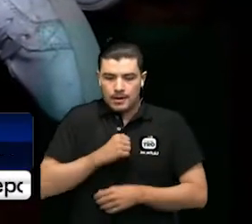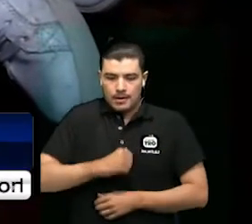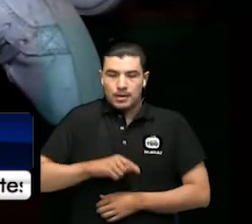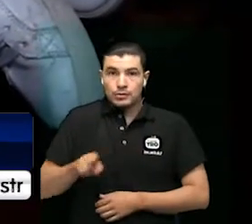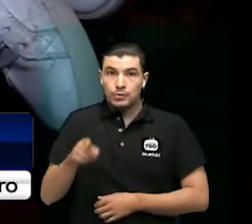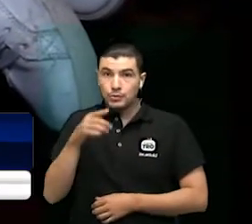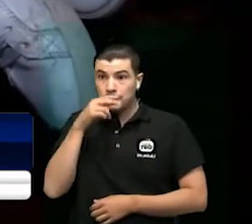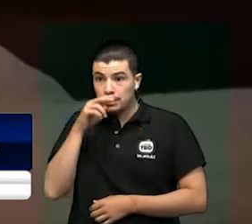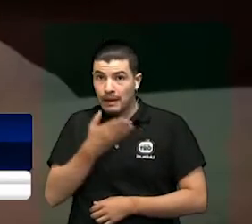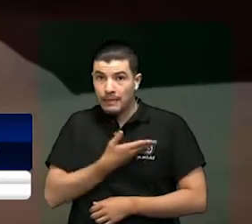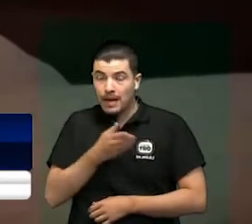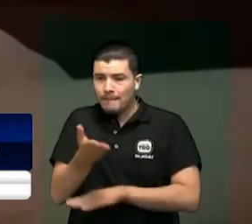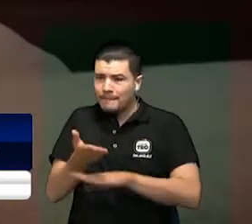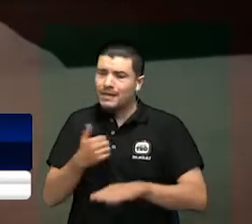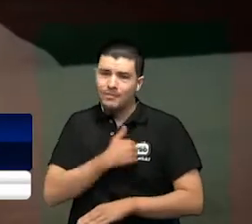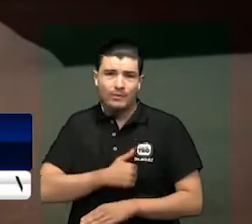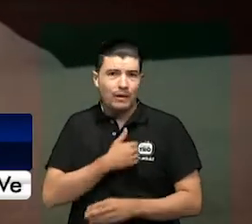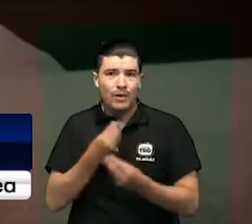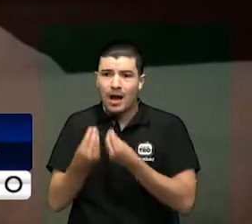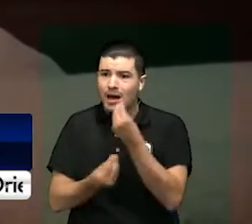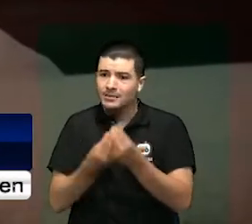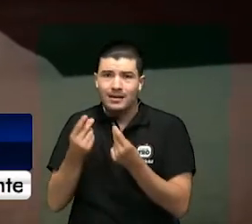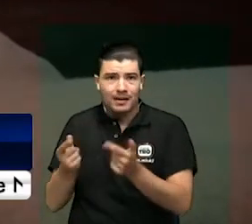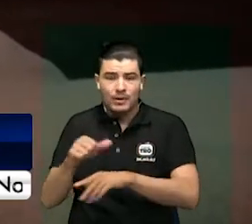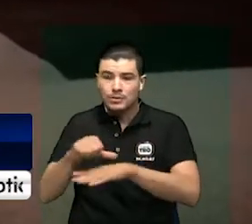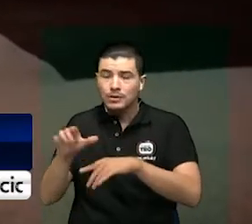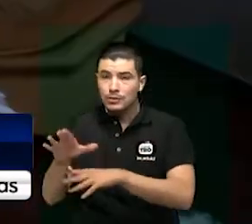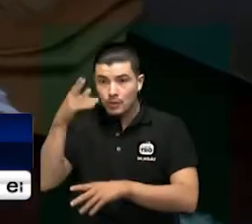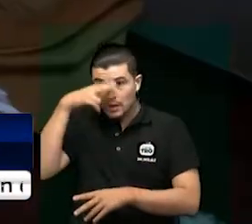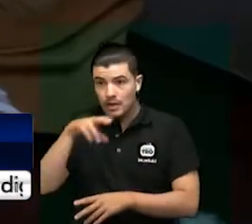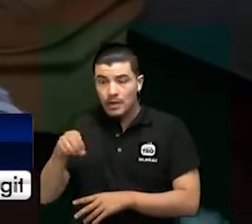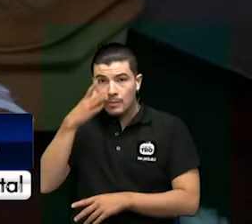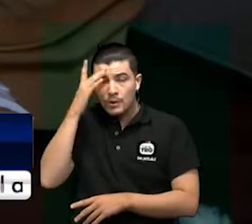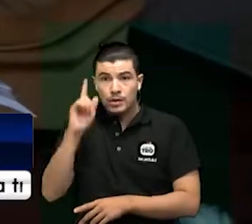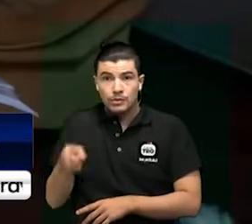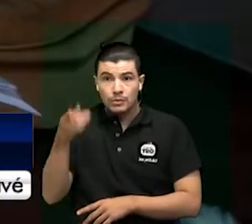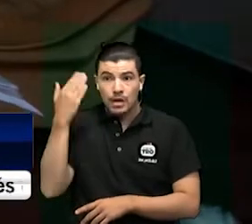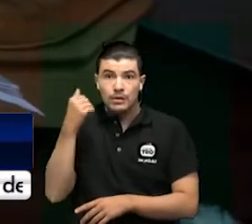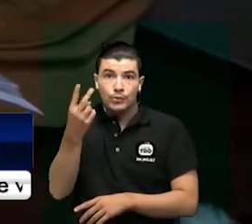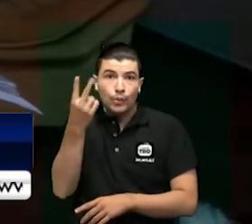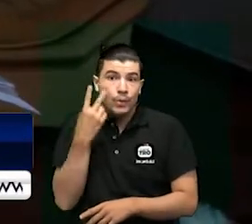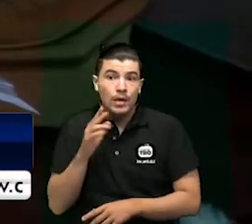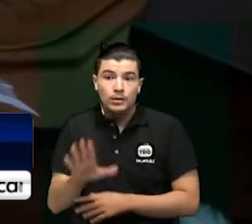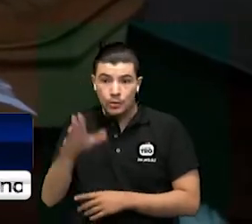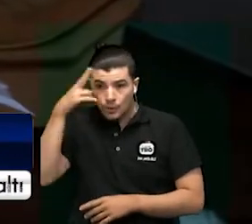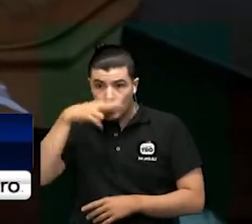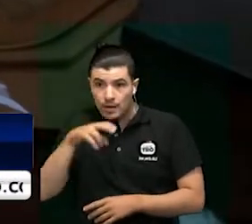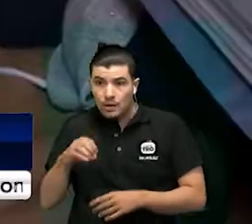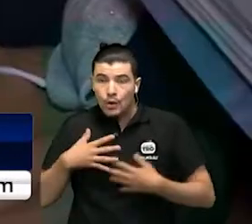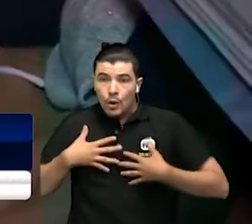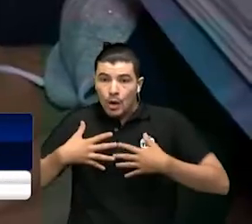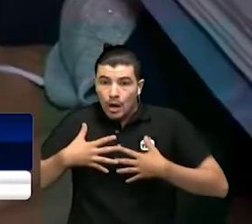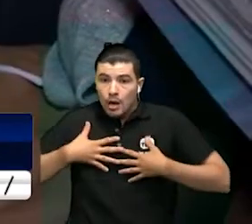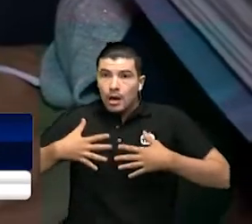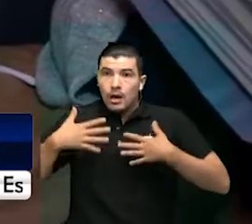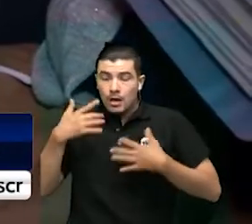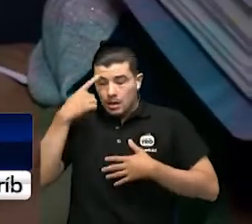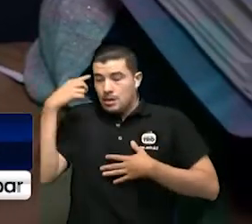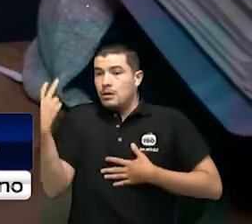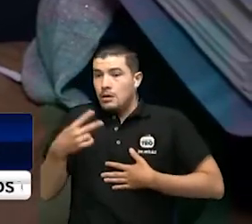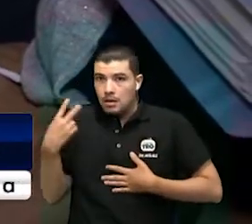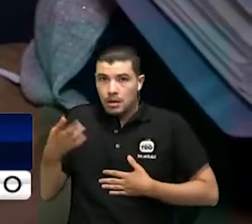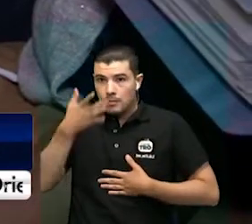jesús castro pide cuanto antes le realicen la operación a su hijo pues afirma que hace dos días su hijo tuvo una recaída donde perdió el conocimiento